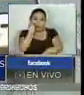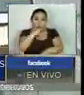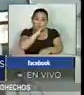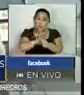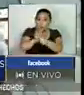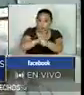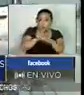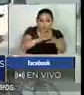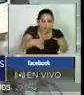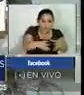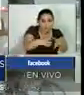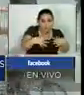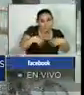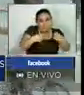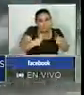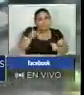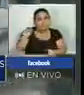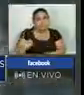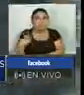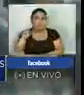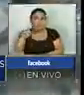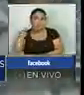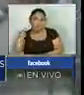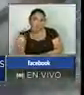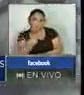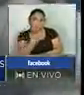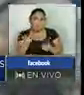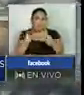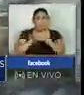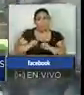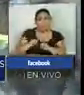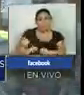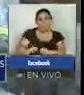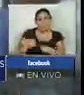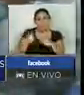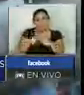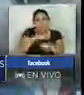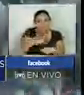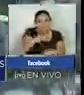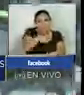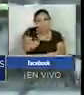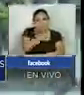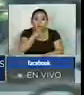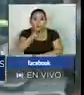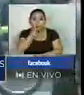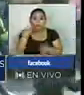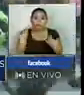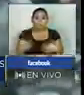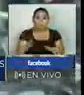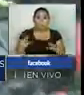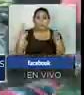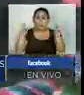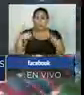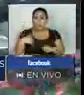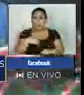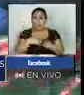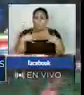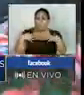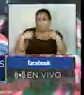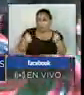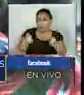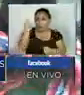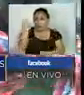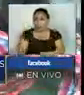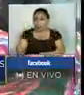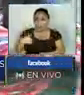recuperaciones y lastimosamente 102 personas fallecidas. En medio de todo esto, queremos indicarles que las autoridades de salud, para ser preciso, el